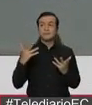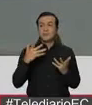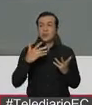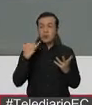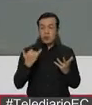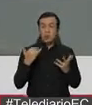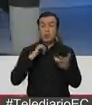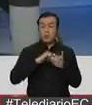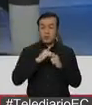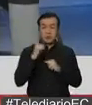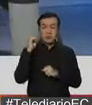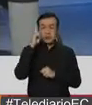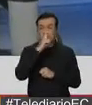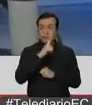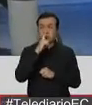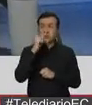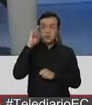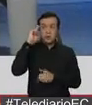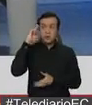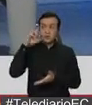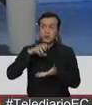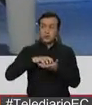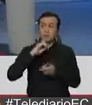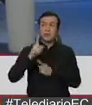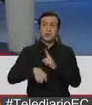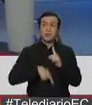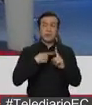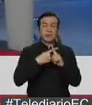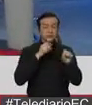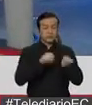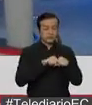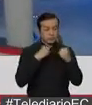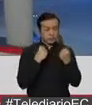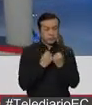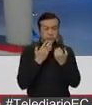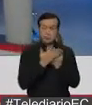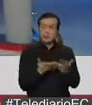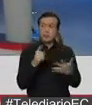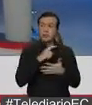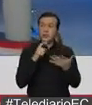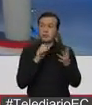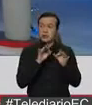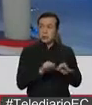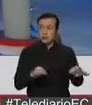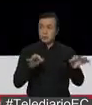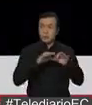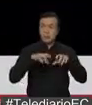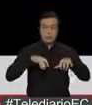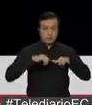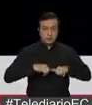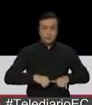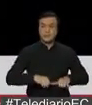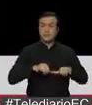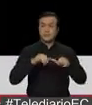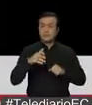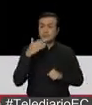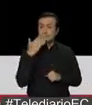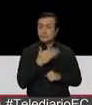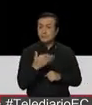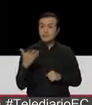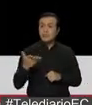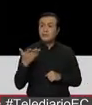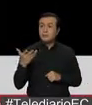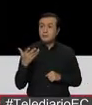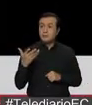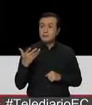terrible situación, tanto desde el Estado y tanto desde la sociedad, porque también debemos ser actores de nuestro desarrollo. Pero para que ello ocurra, el